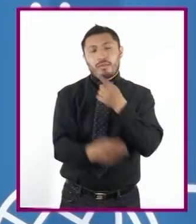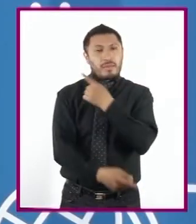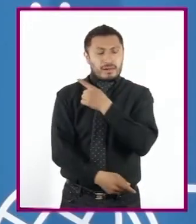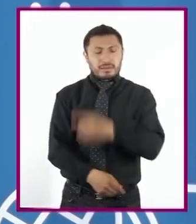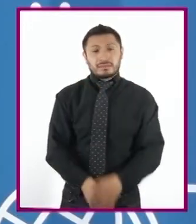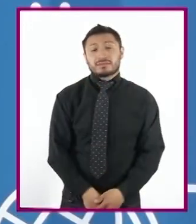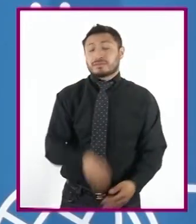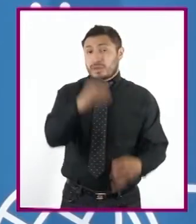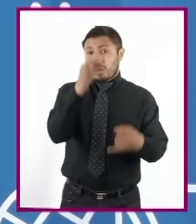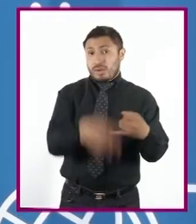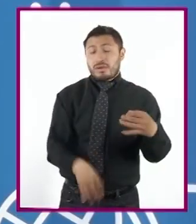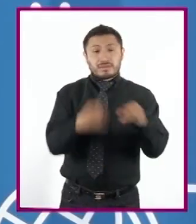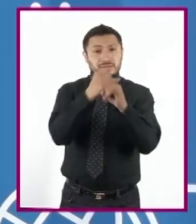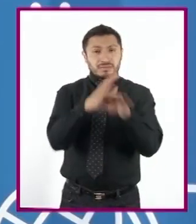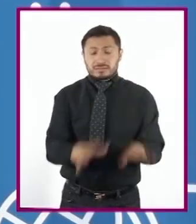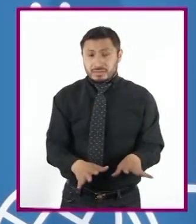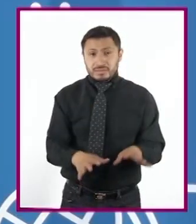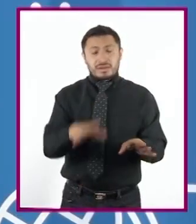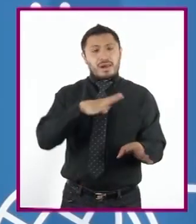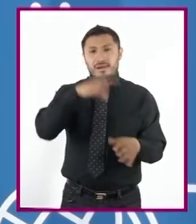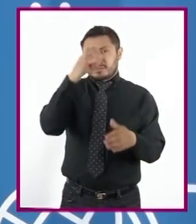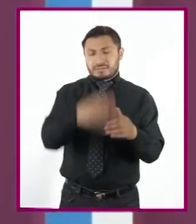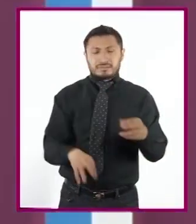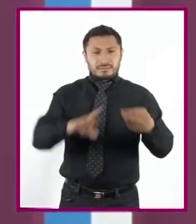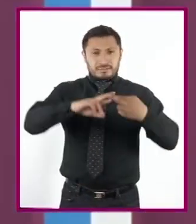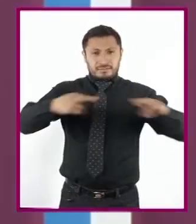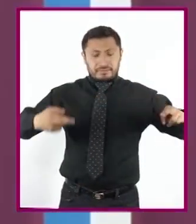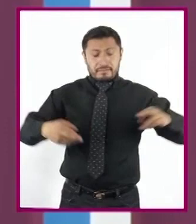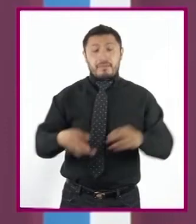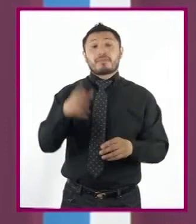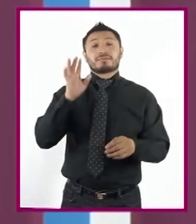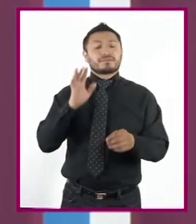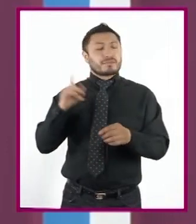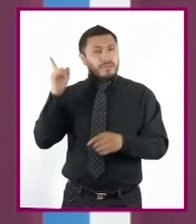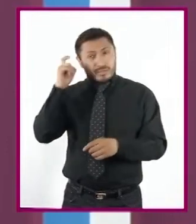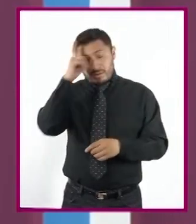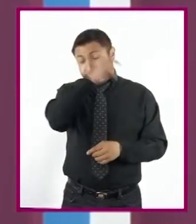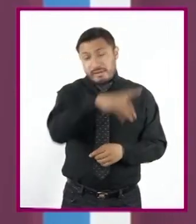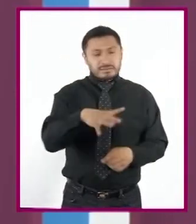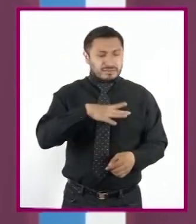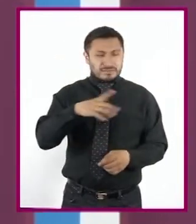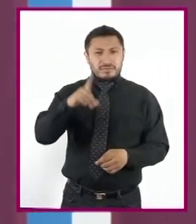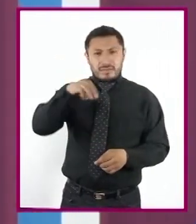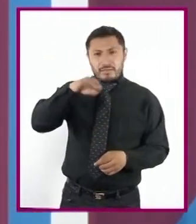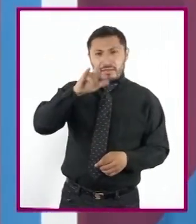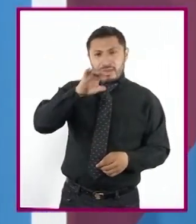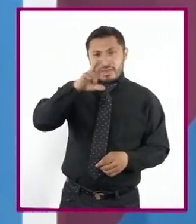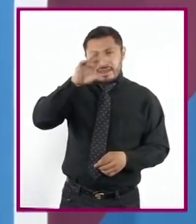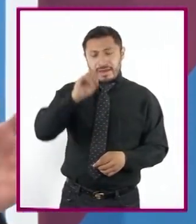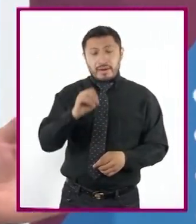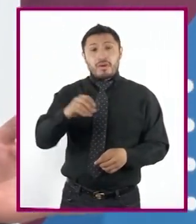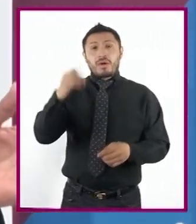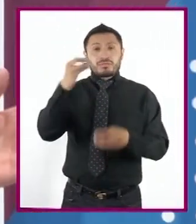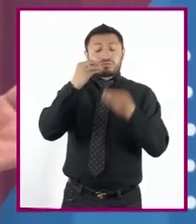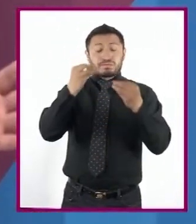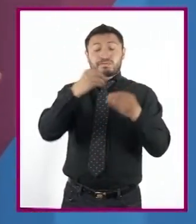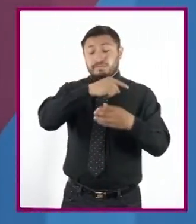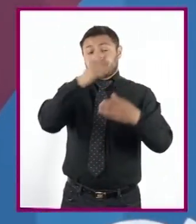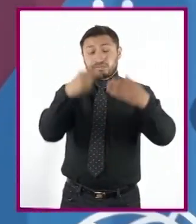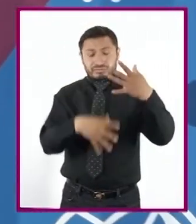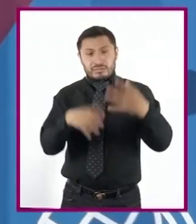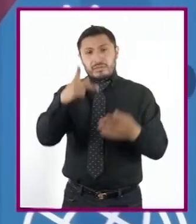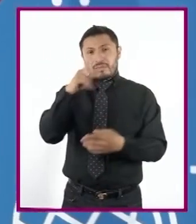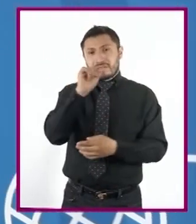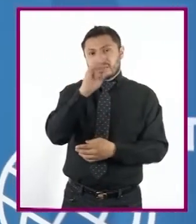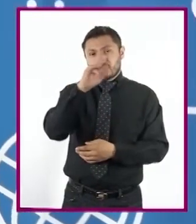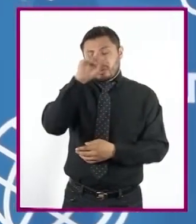Con este último dato finalizamos este recurso. Las dificultades que enfrentó Madero fueron numerosas. Pascual Orozco,